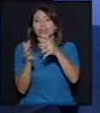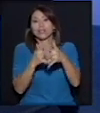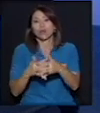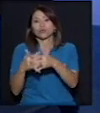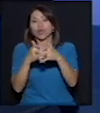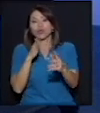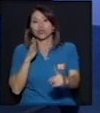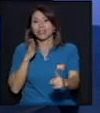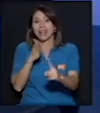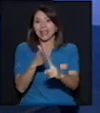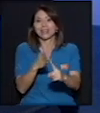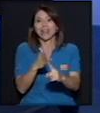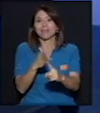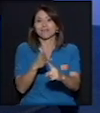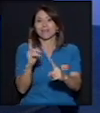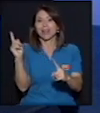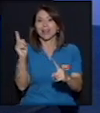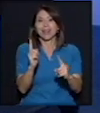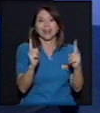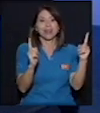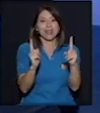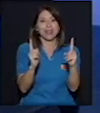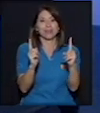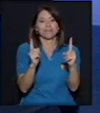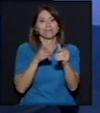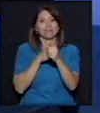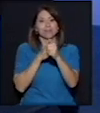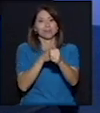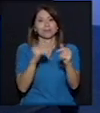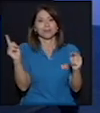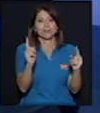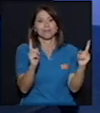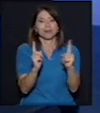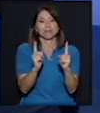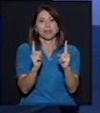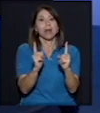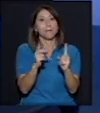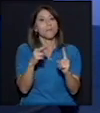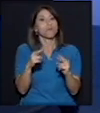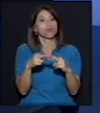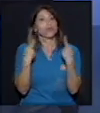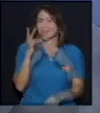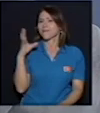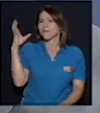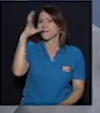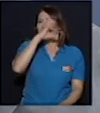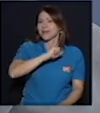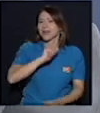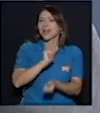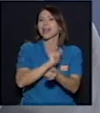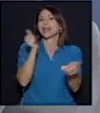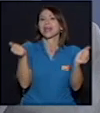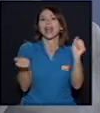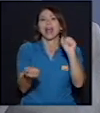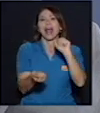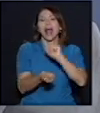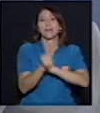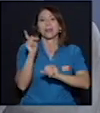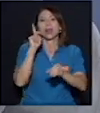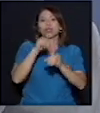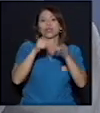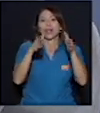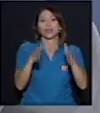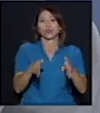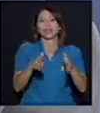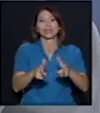directa, líder a líder. Van a tener una reunión muy pronto, él con el presidente Trump. El gran actor aquí